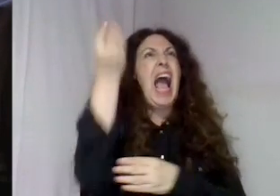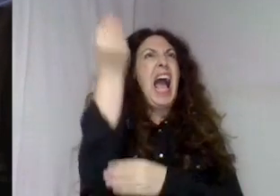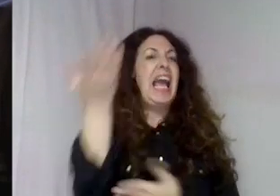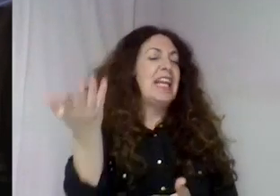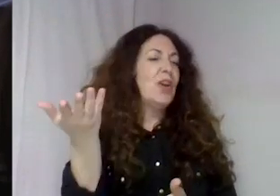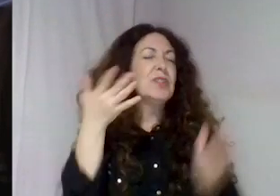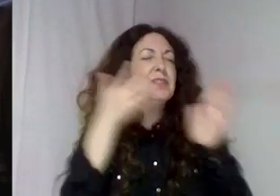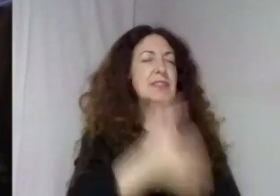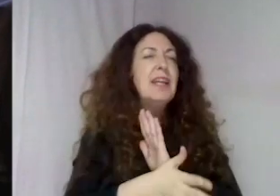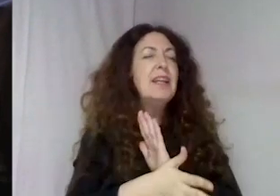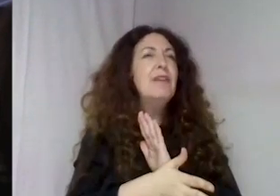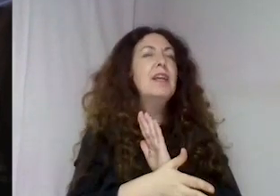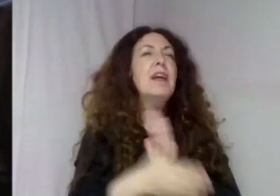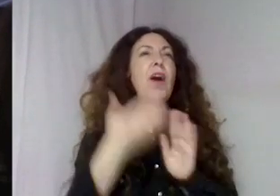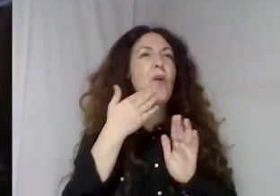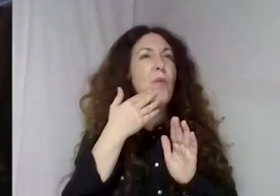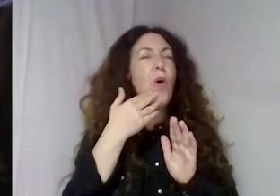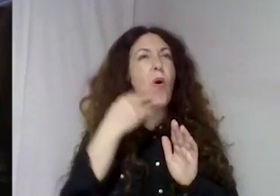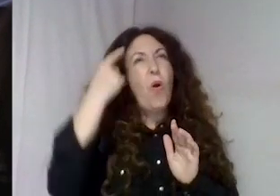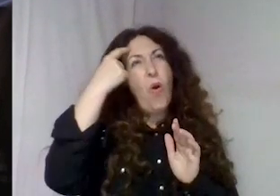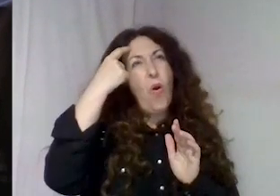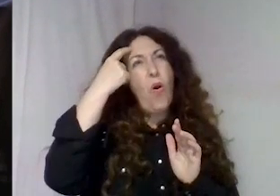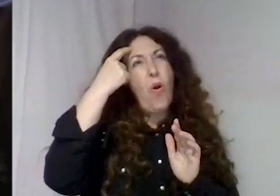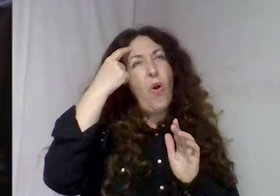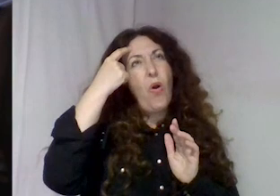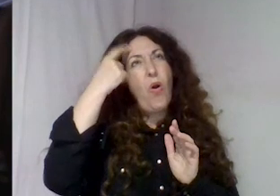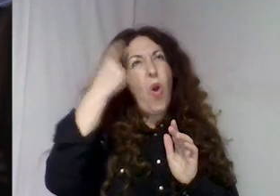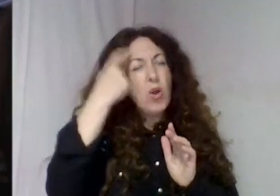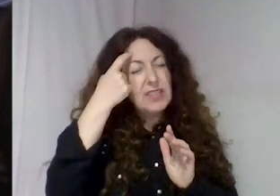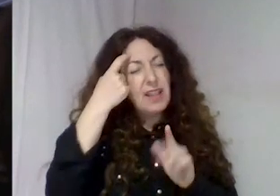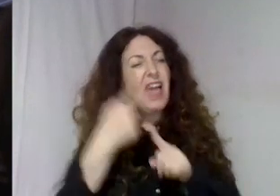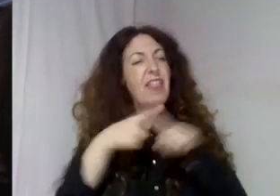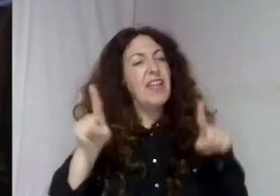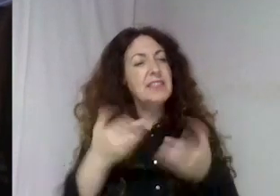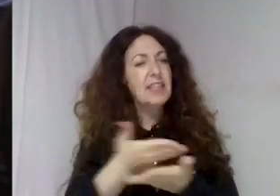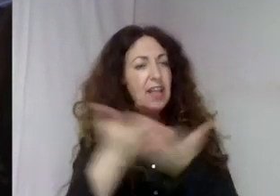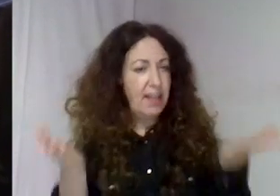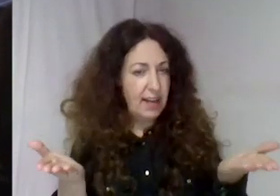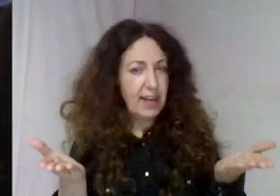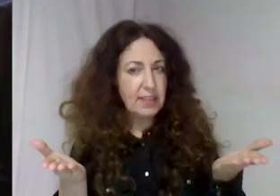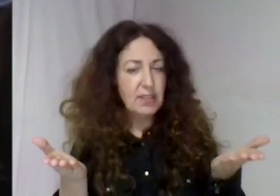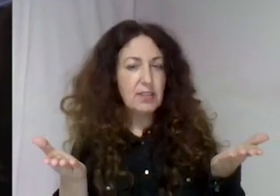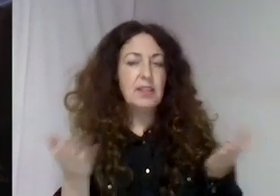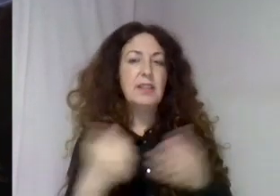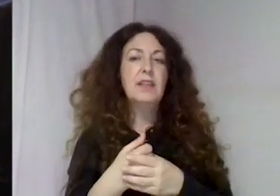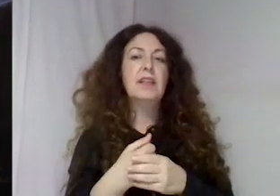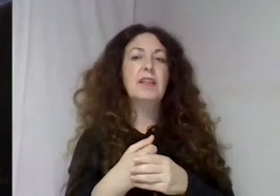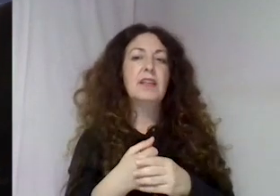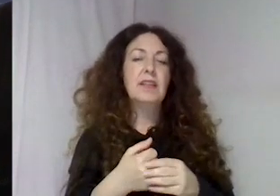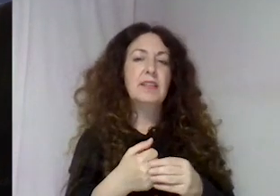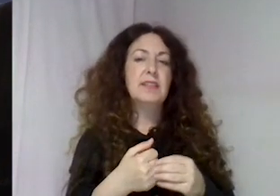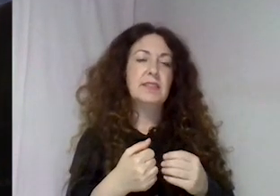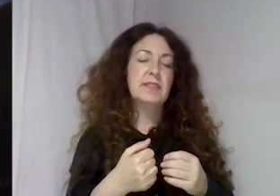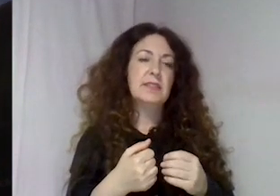decir, Vasari habla de alguna manera de los genios, de esas excepcionalidades, pero esa construcción,